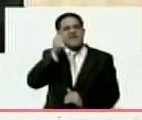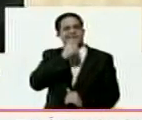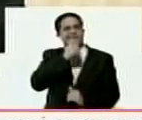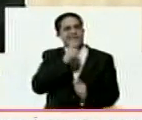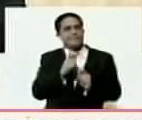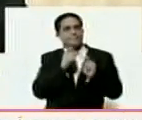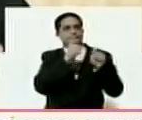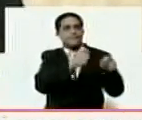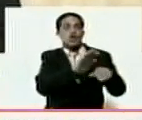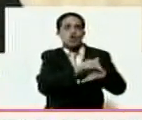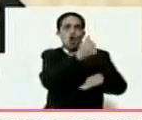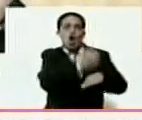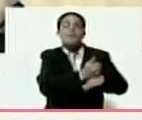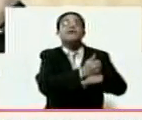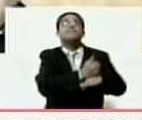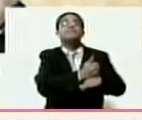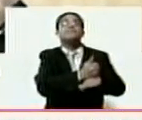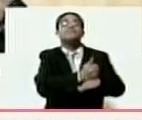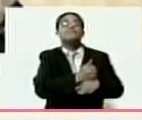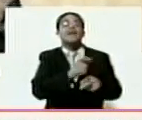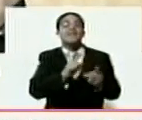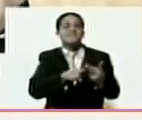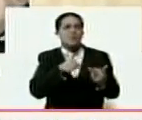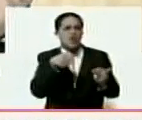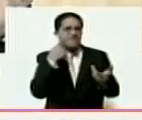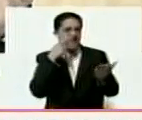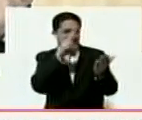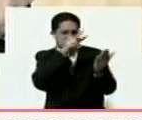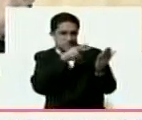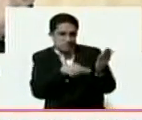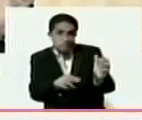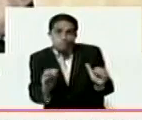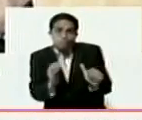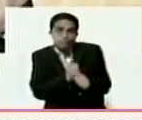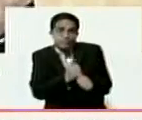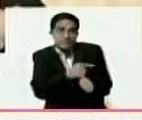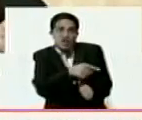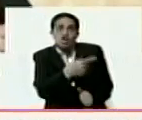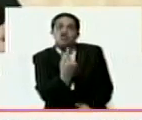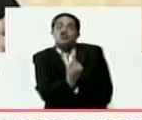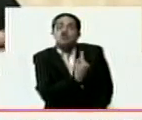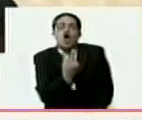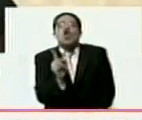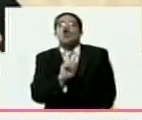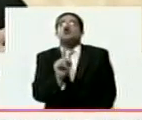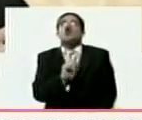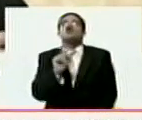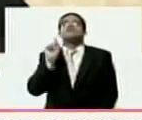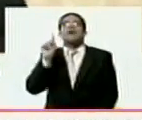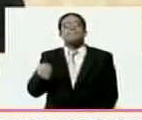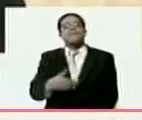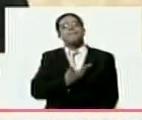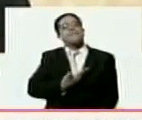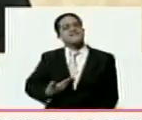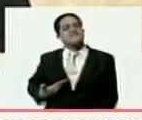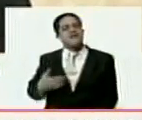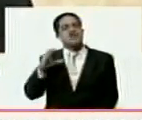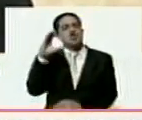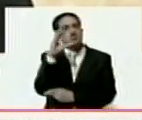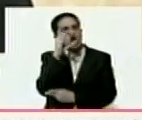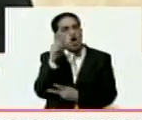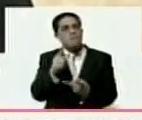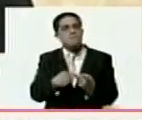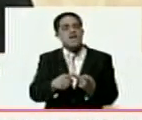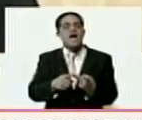responsabilidades. Y cuando vean el andamiaje completo se darán cuenta que no estaban solos, que estaba el señor Duque, que está el señor